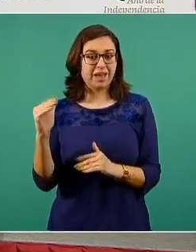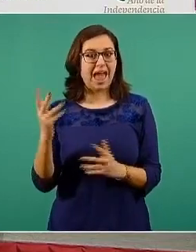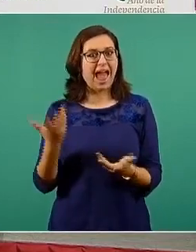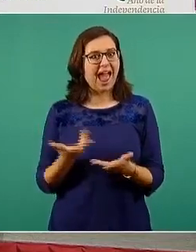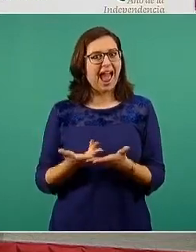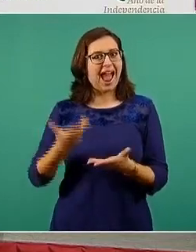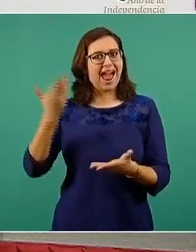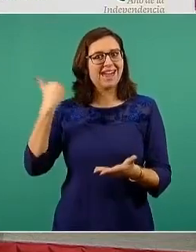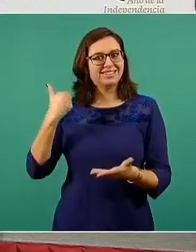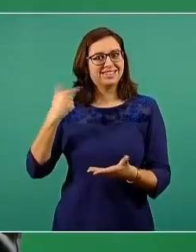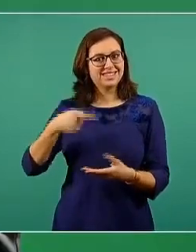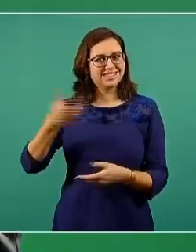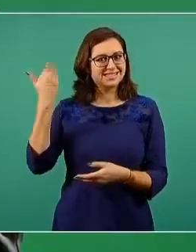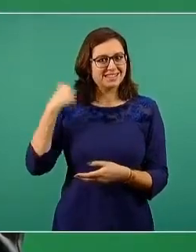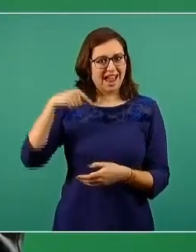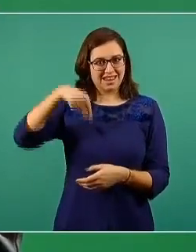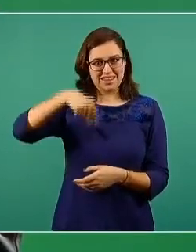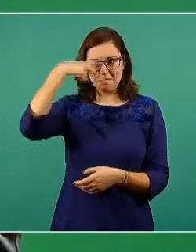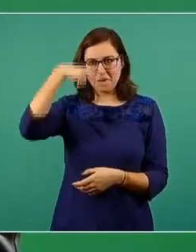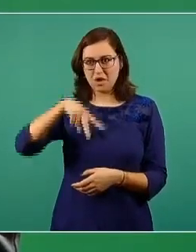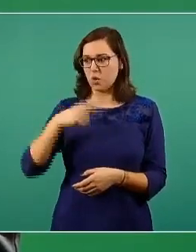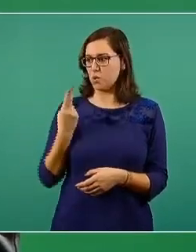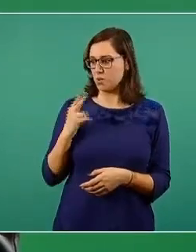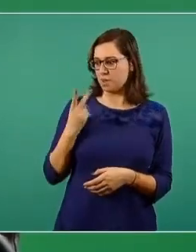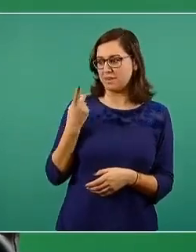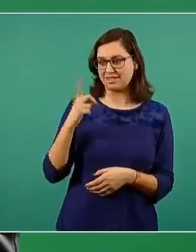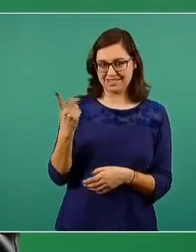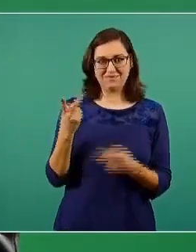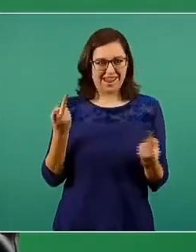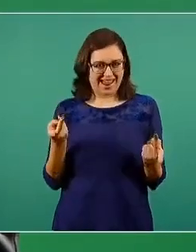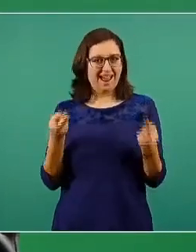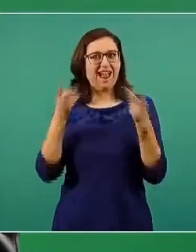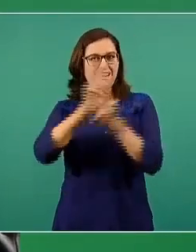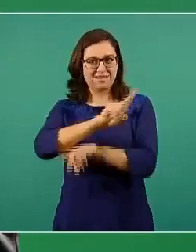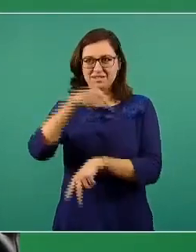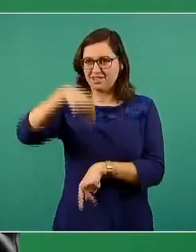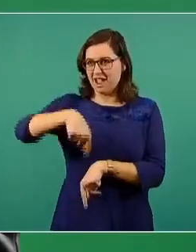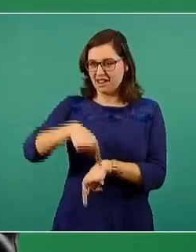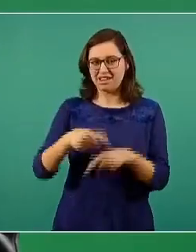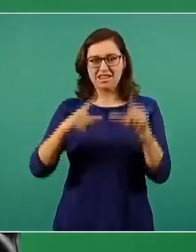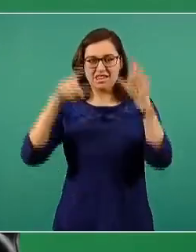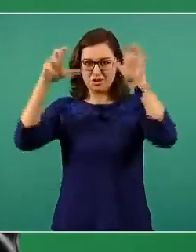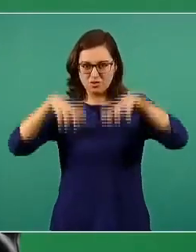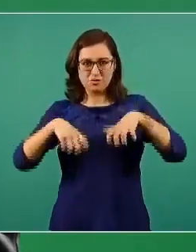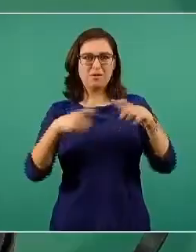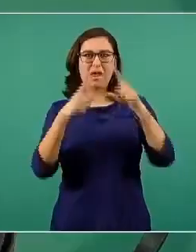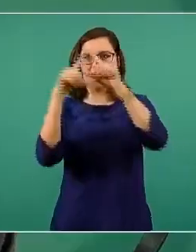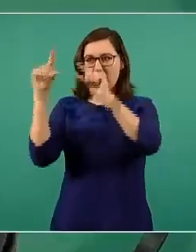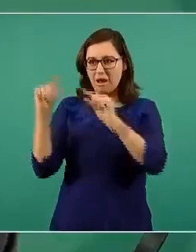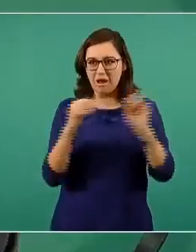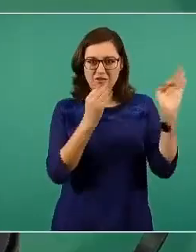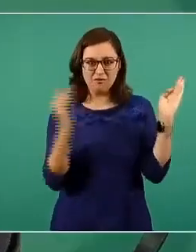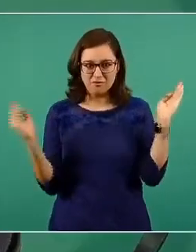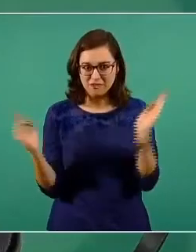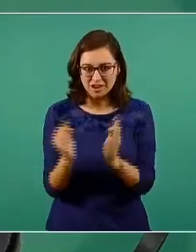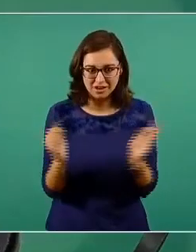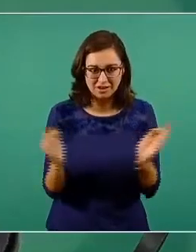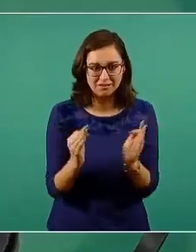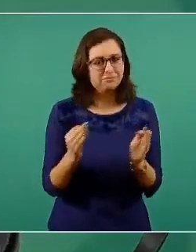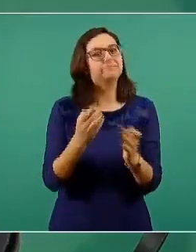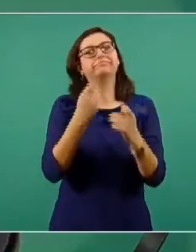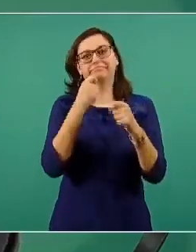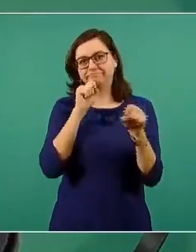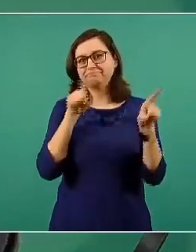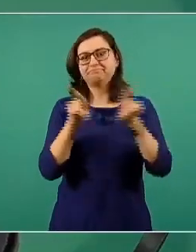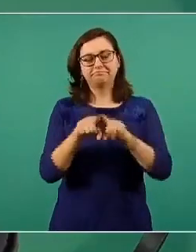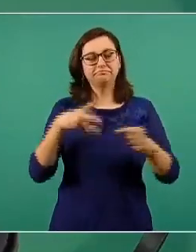en noviembre, diciembre, enero, justamente cuando nosotros estábamos experimentando nuestro invierno. Afortunadamente, en el